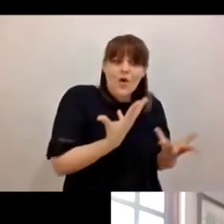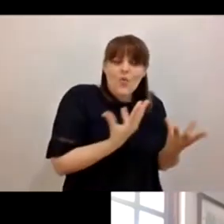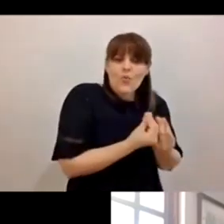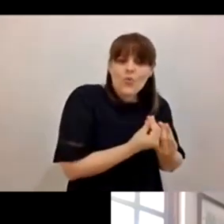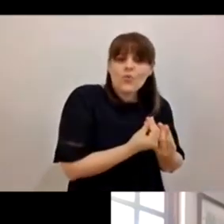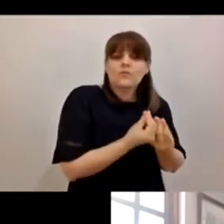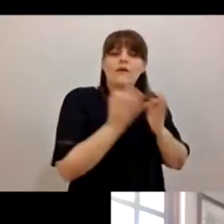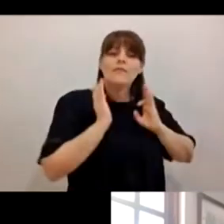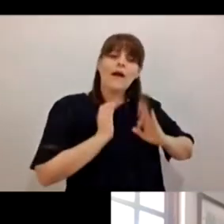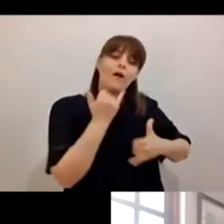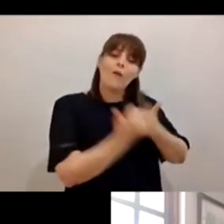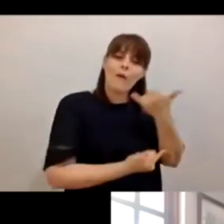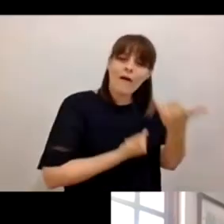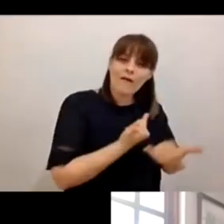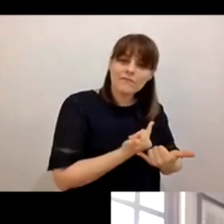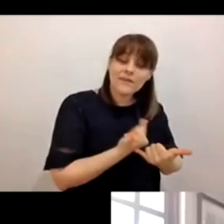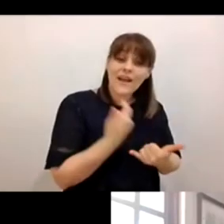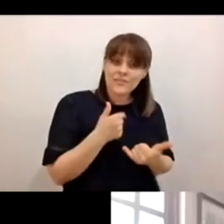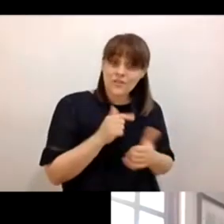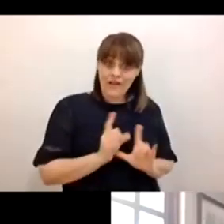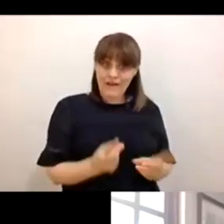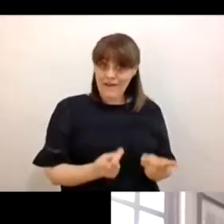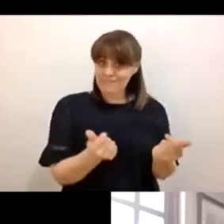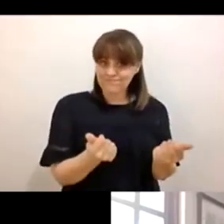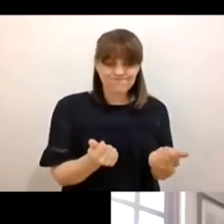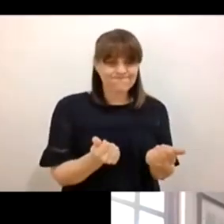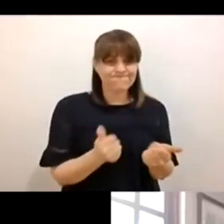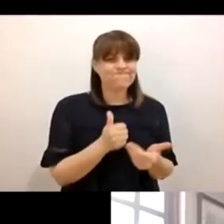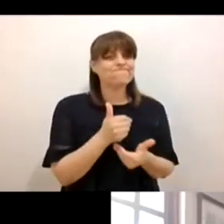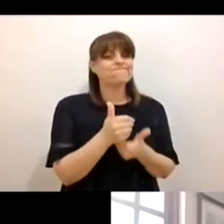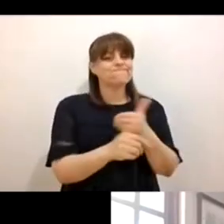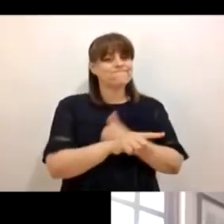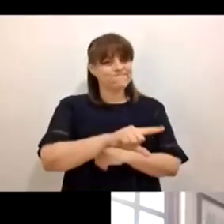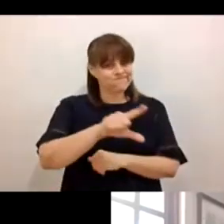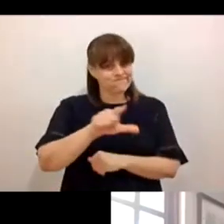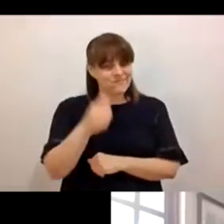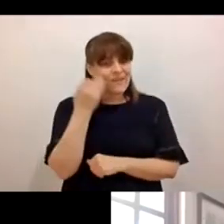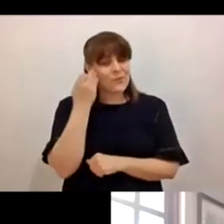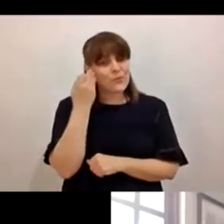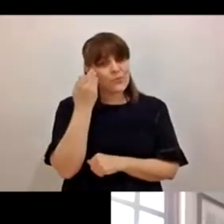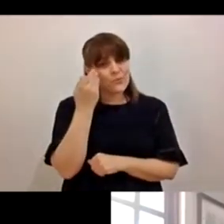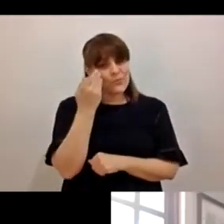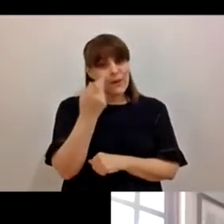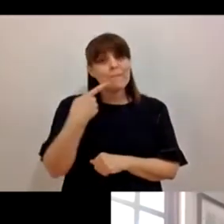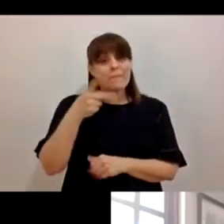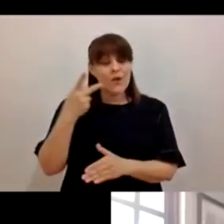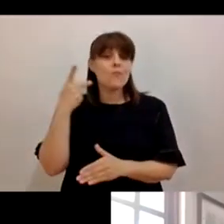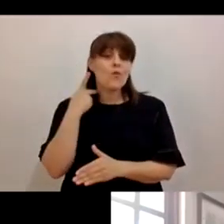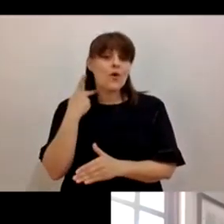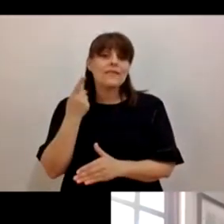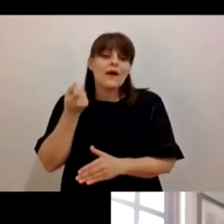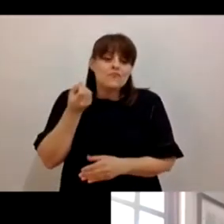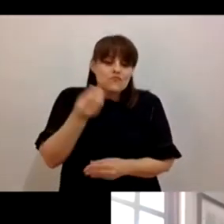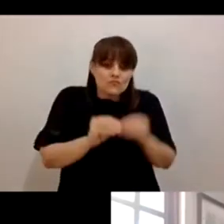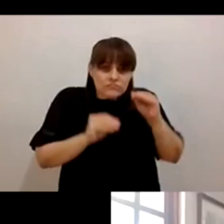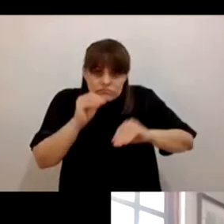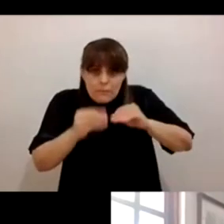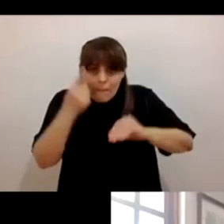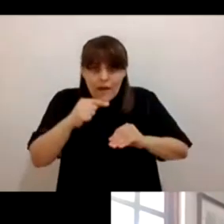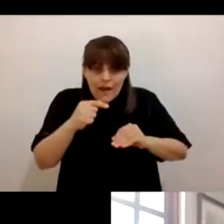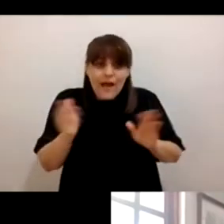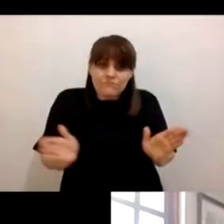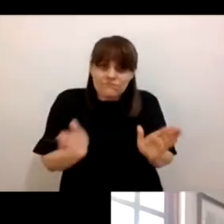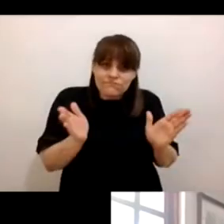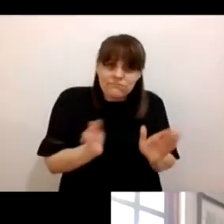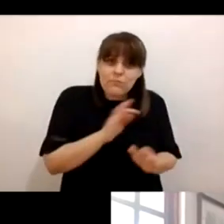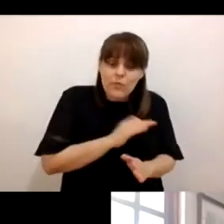relacionar eso va a tardar en suceder es lo ideal por supuesto y tiene que haber políticas públicas que lo favorezcan pero en lo